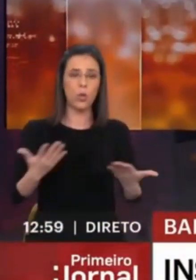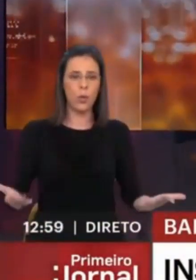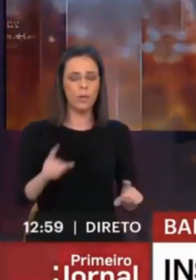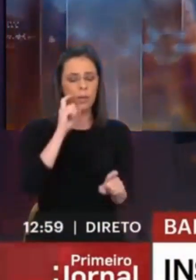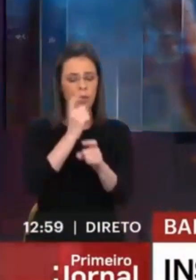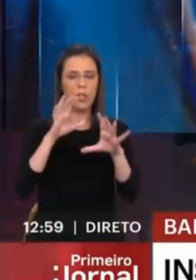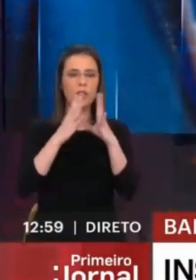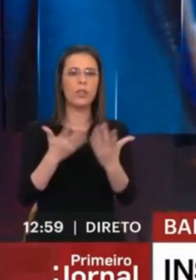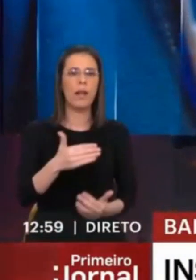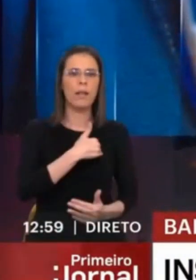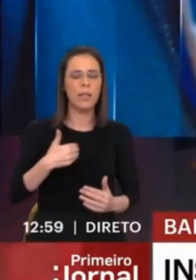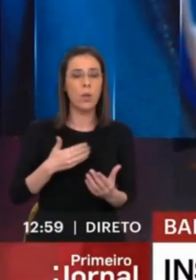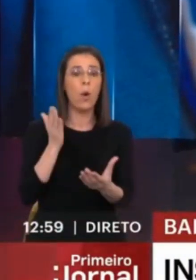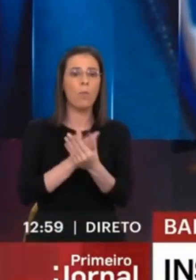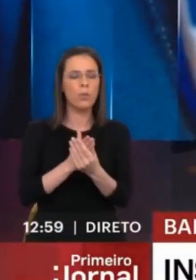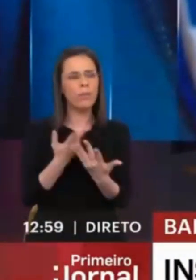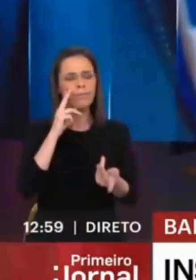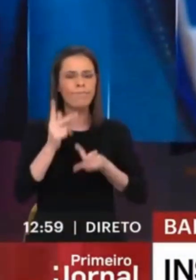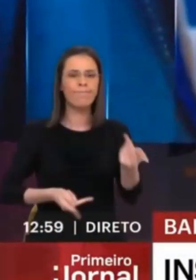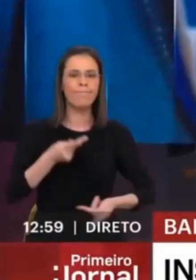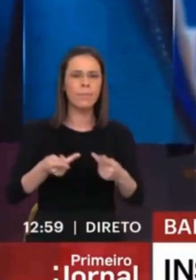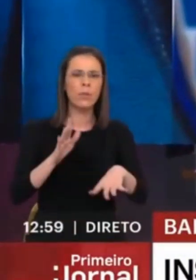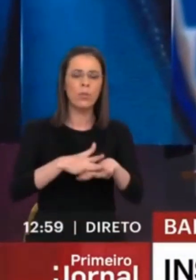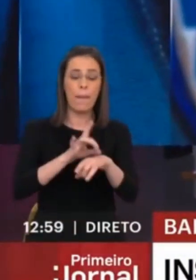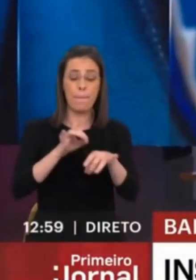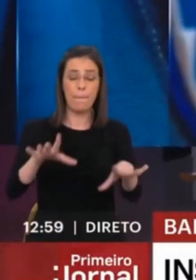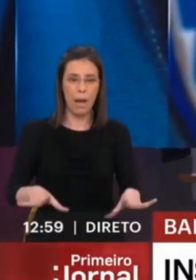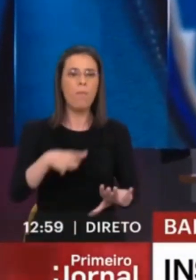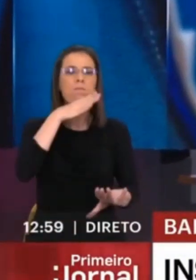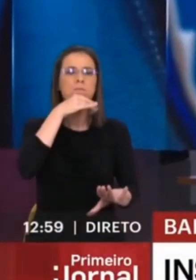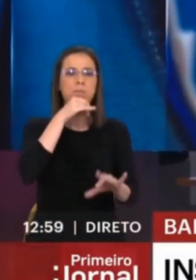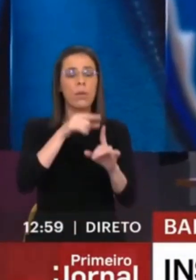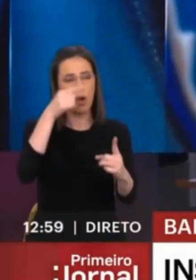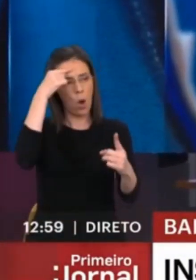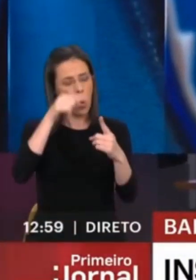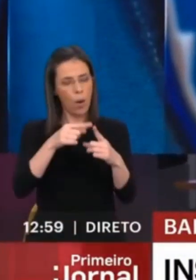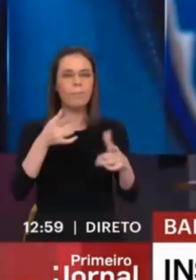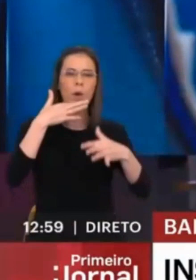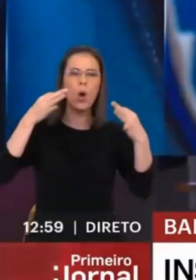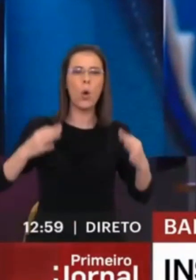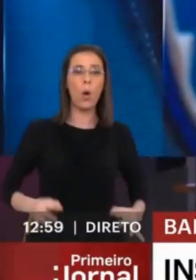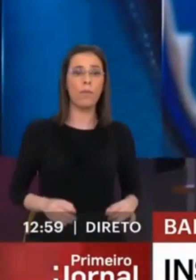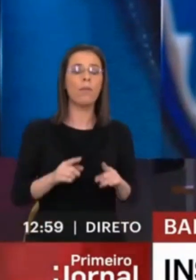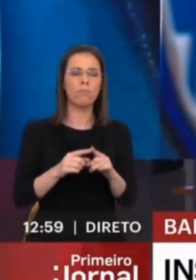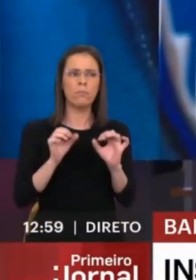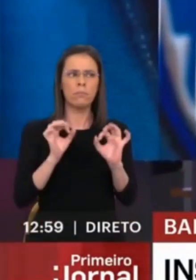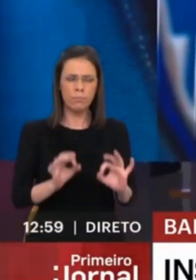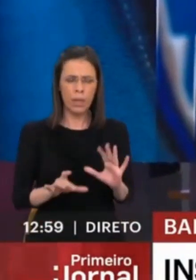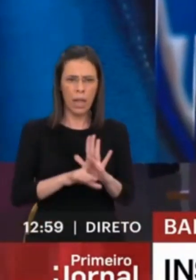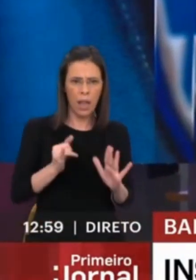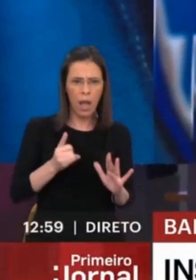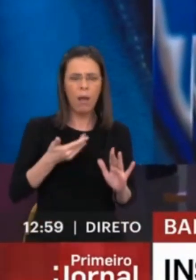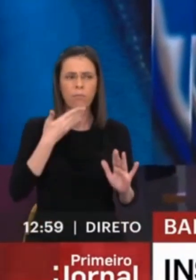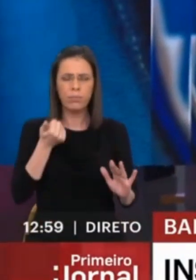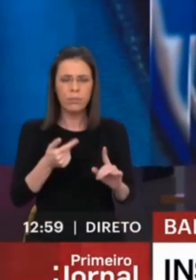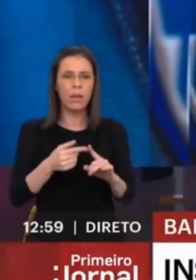primer diario. Inspección de Salud analiza bajas a la policía. El objetivo es confirmar la regularidad de los certificados